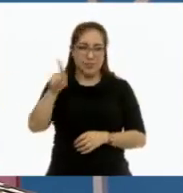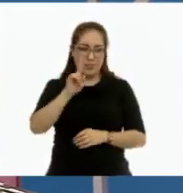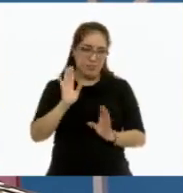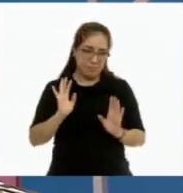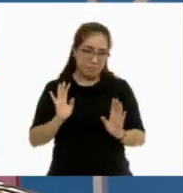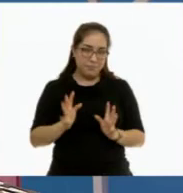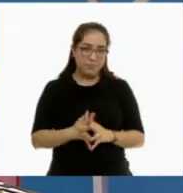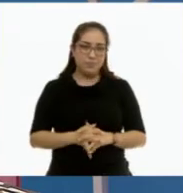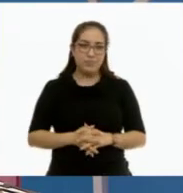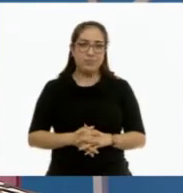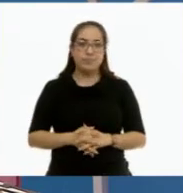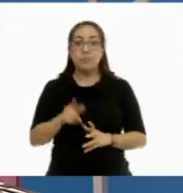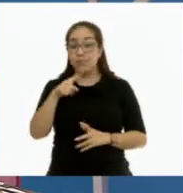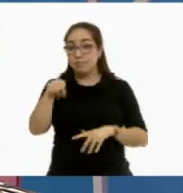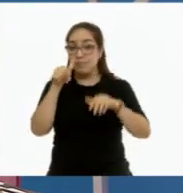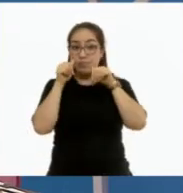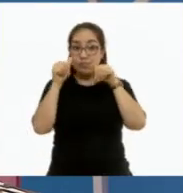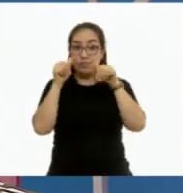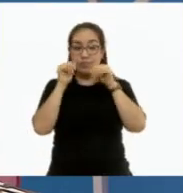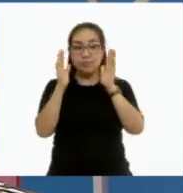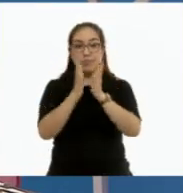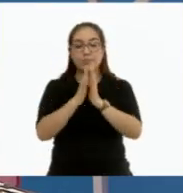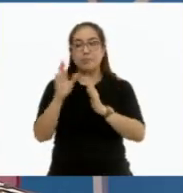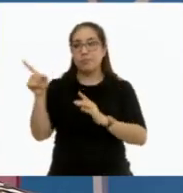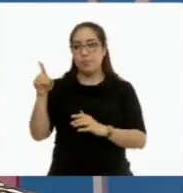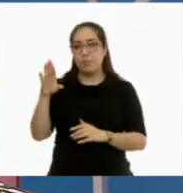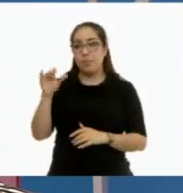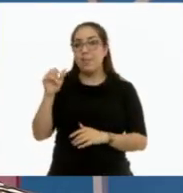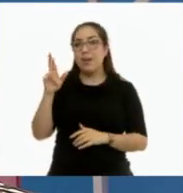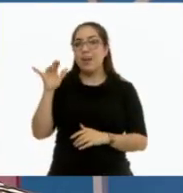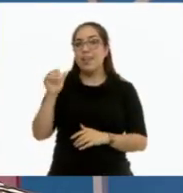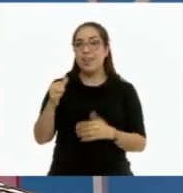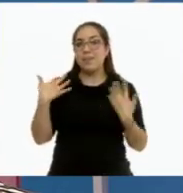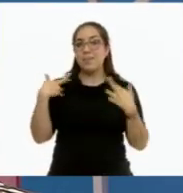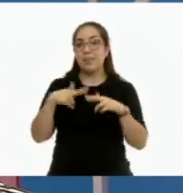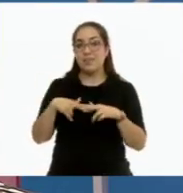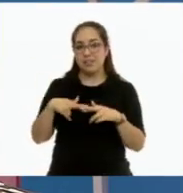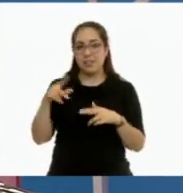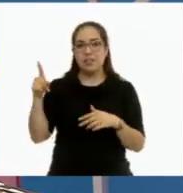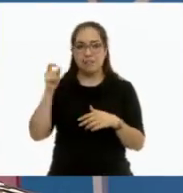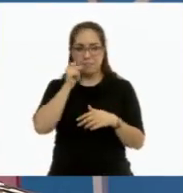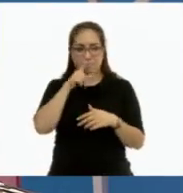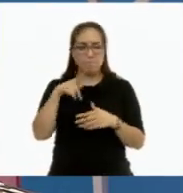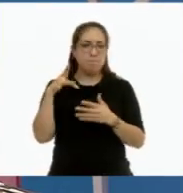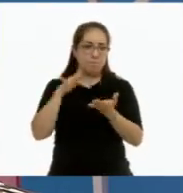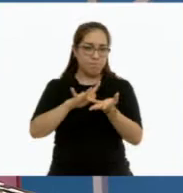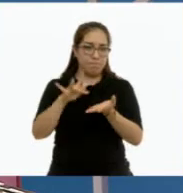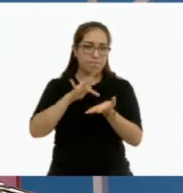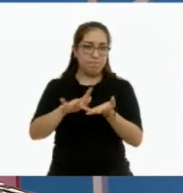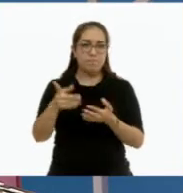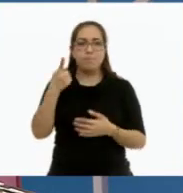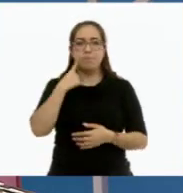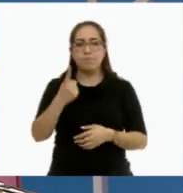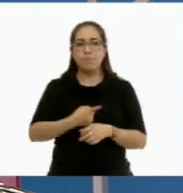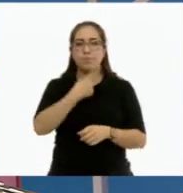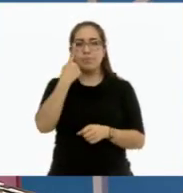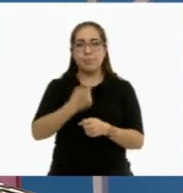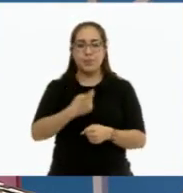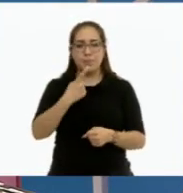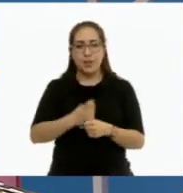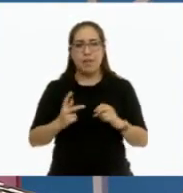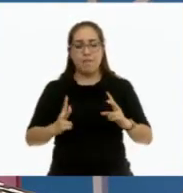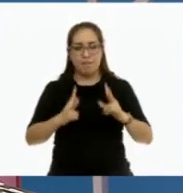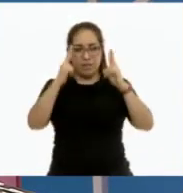Entonces, vamos a pedirles que estén muy atentos, María, va a estar apoyándoles. Vamos a comenzar con la primera frase. A